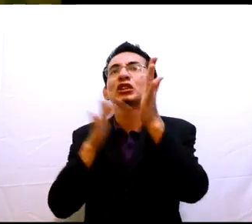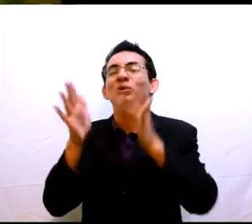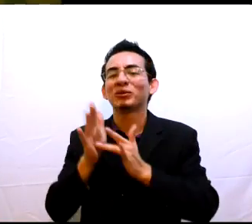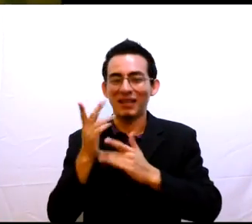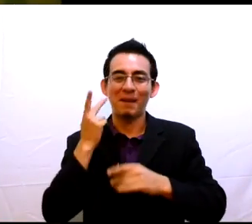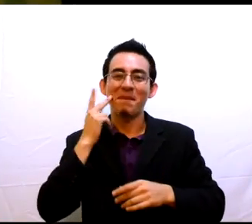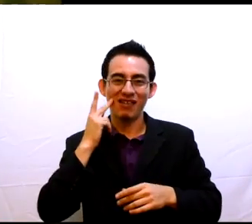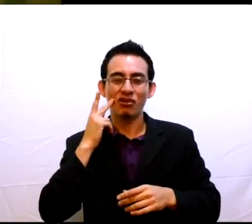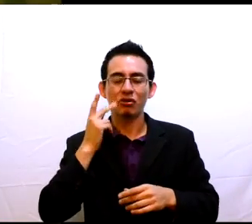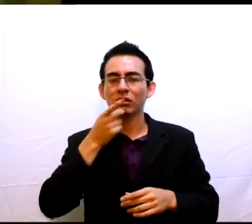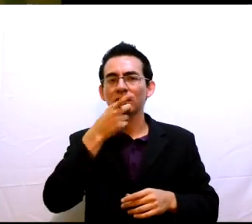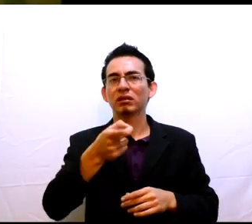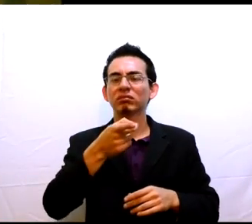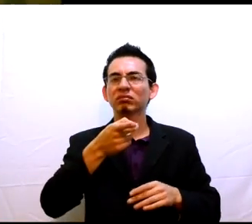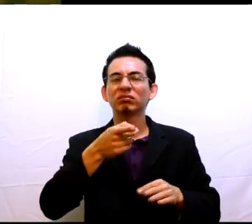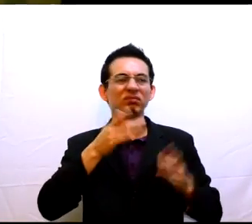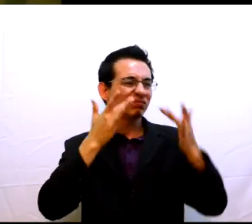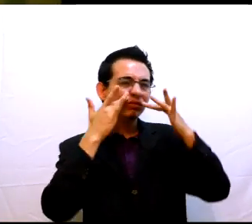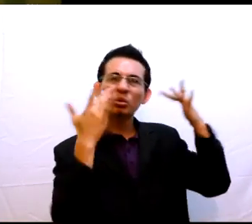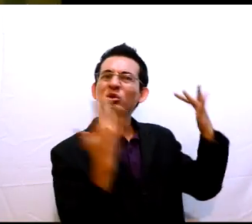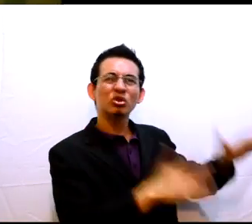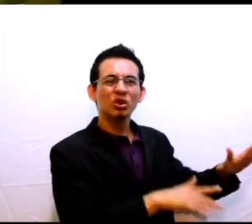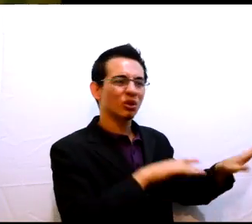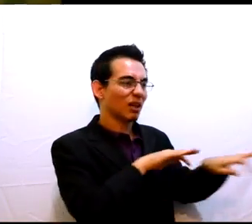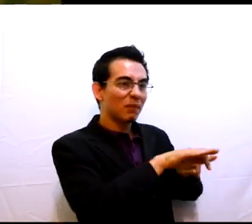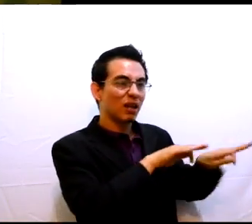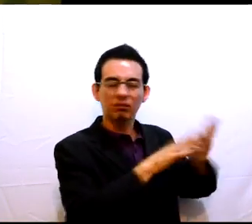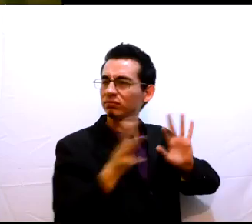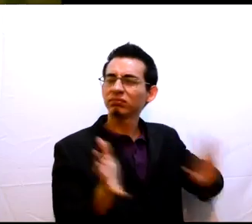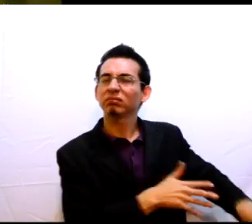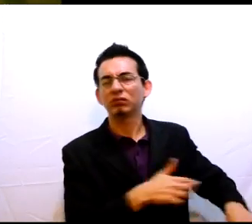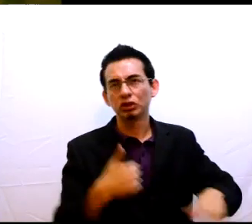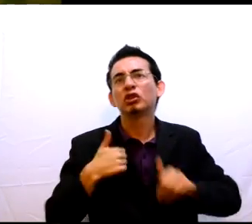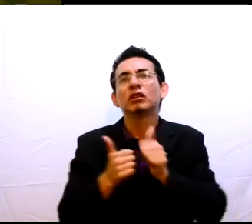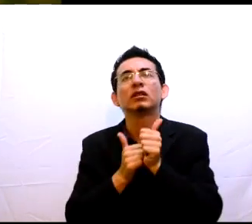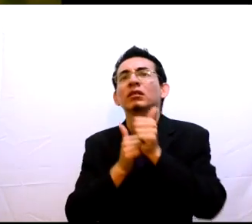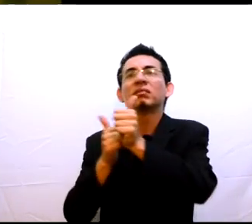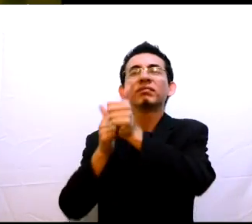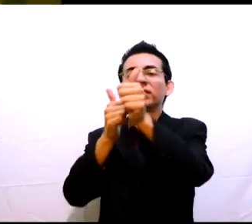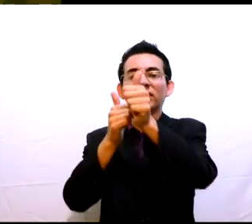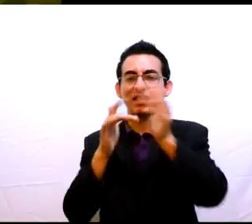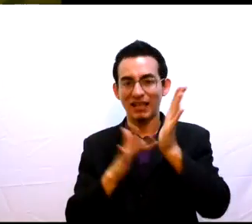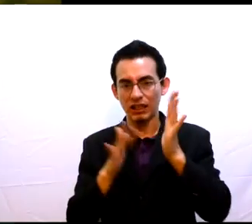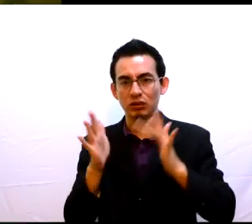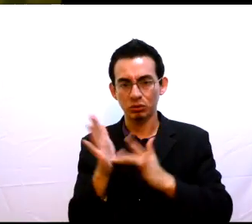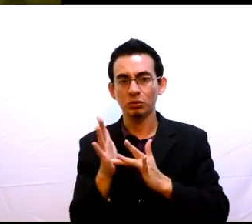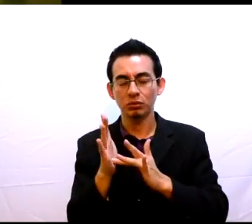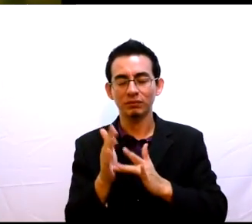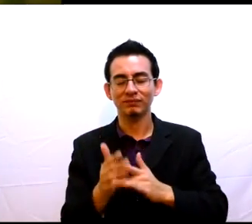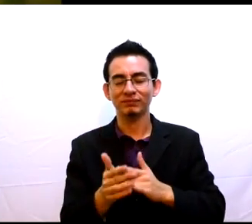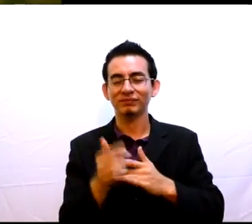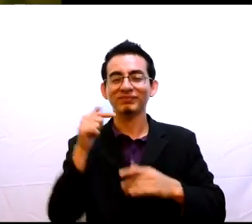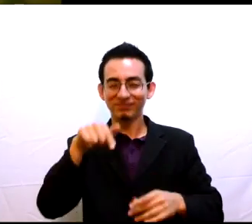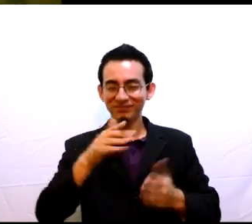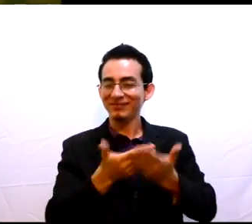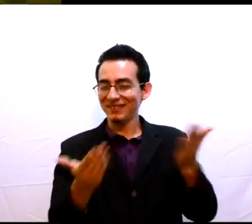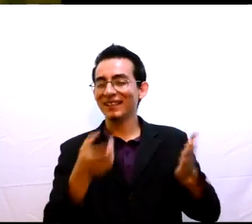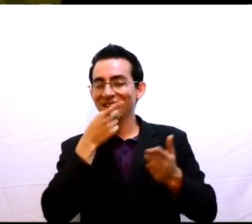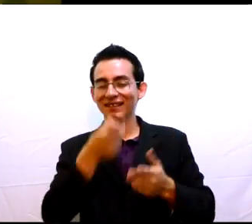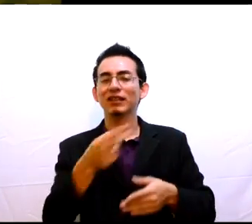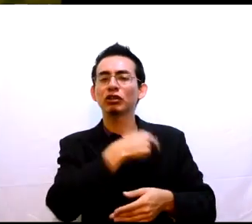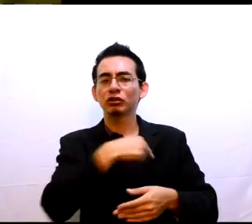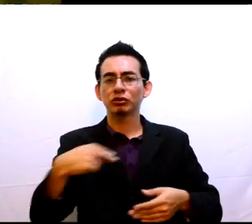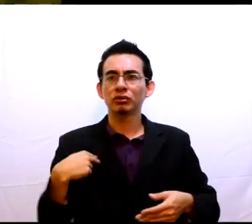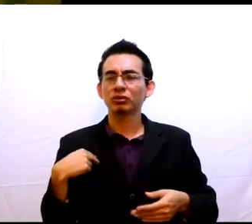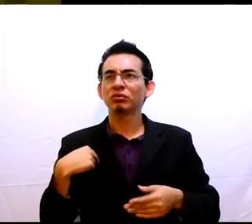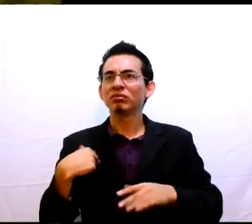pedro es de los que dejó todo para seguir a jesús y ser un ministro del evangelio nosotros hemos dejado todo y te